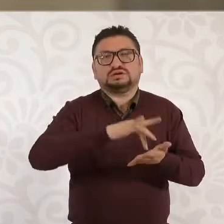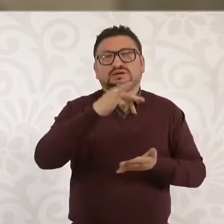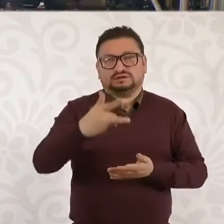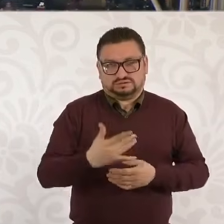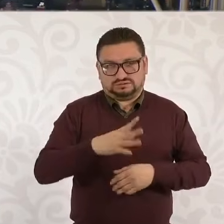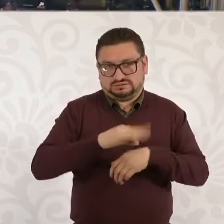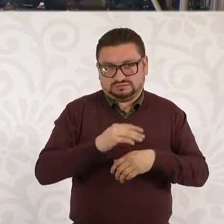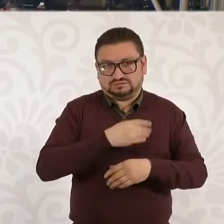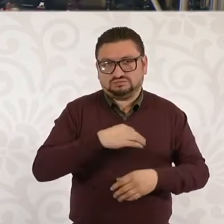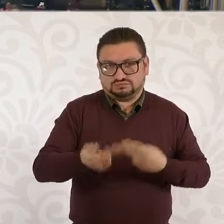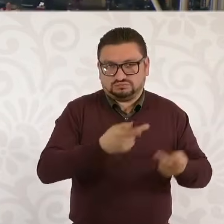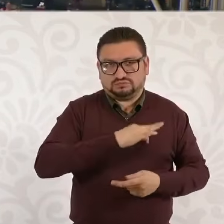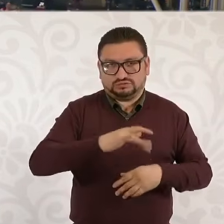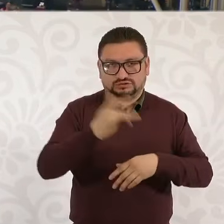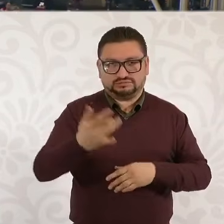la palabra.